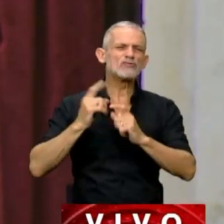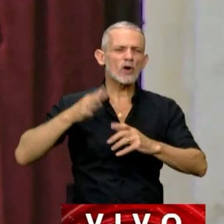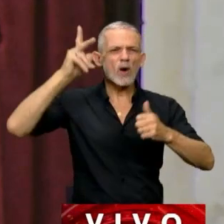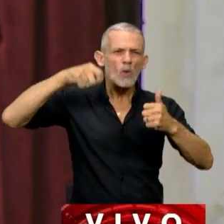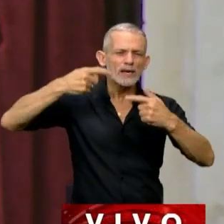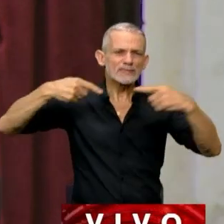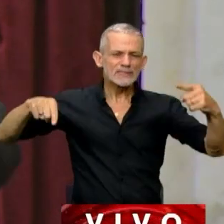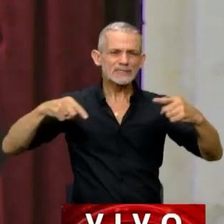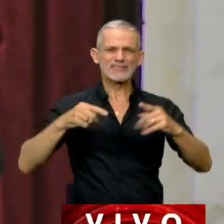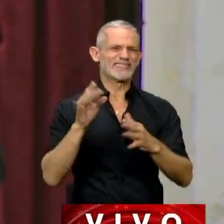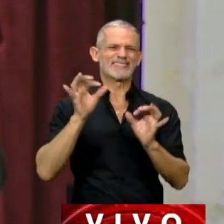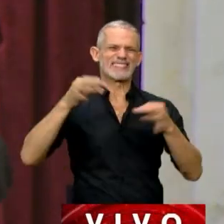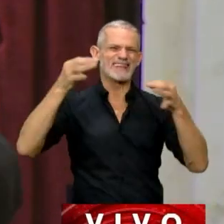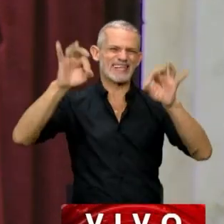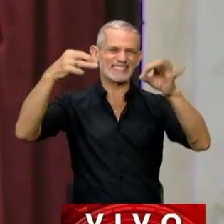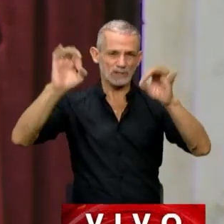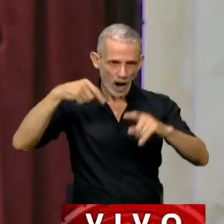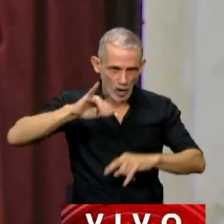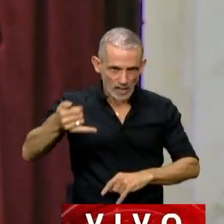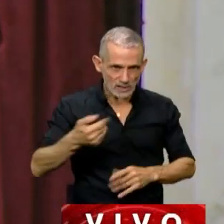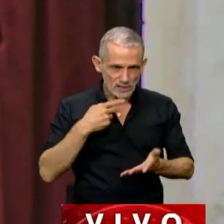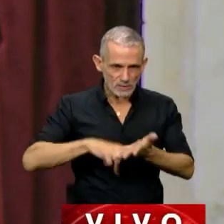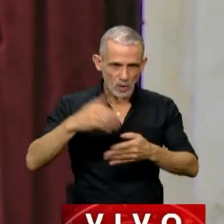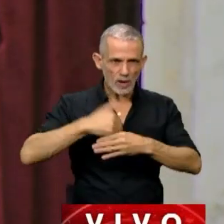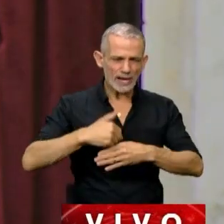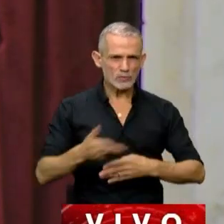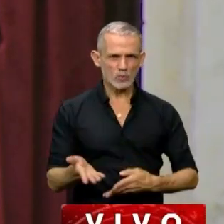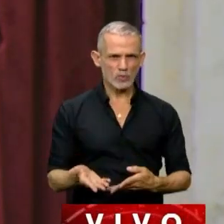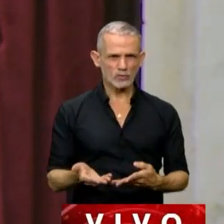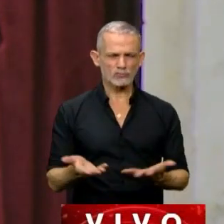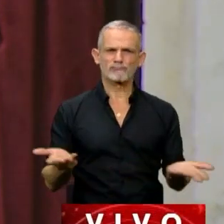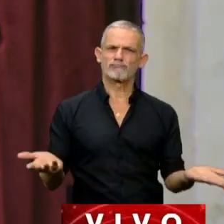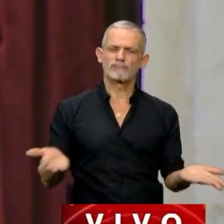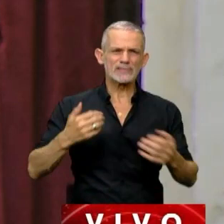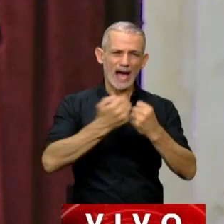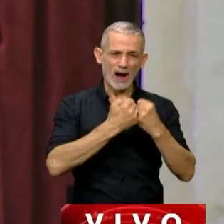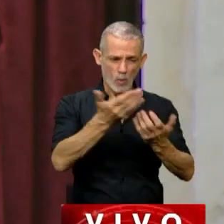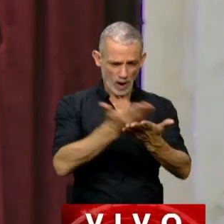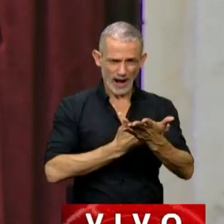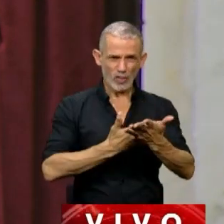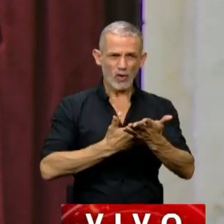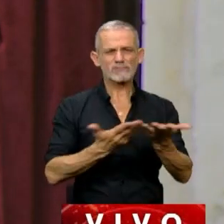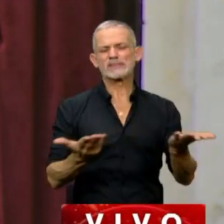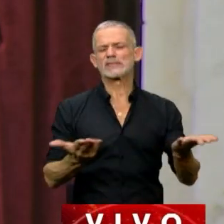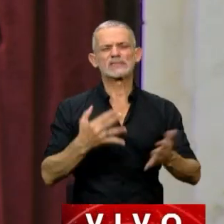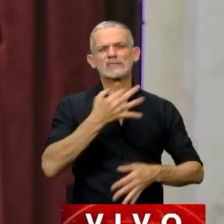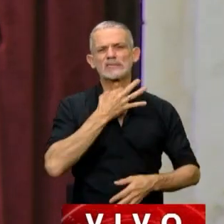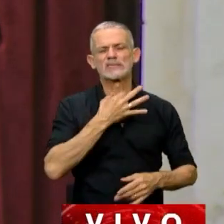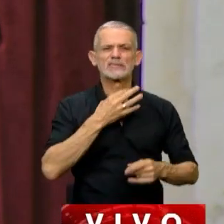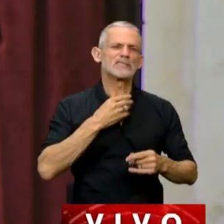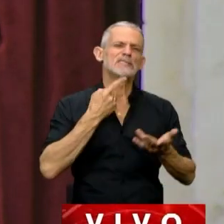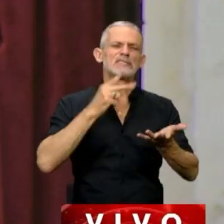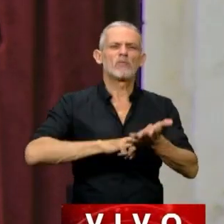donde quedaban liberadas. Así que este consenso fiscal agobia a los